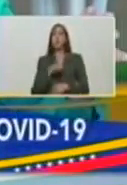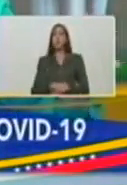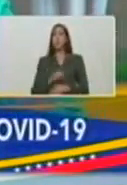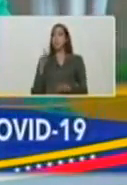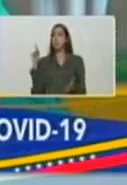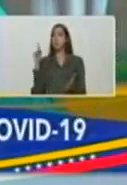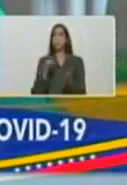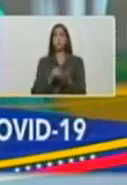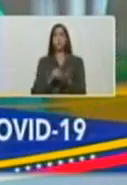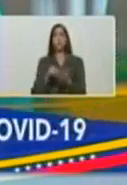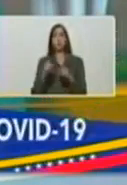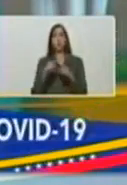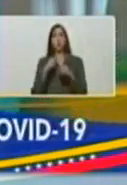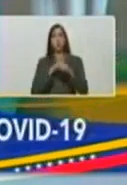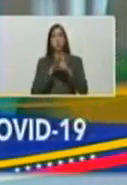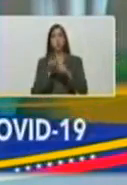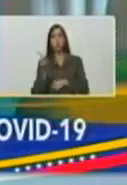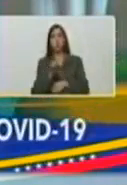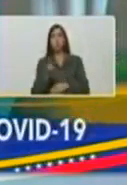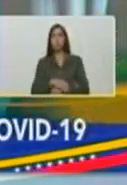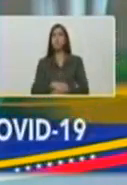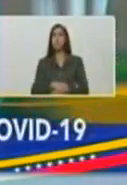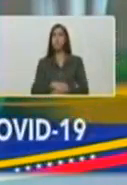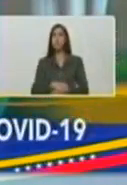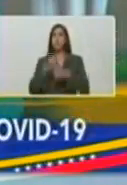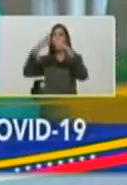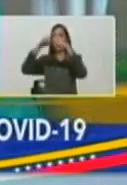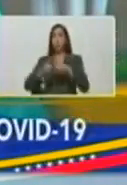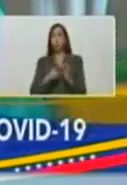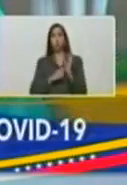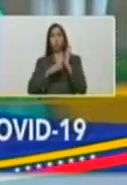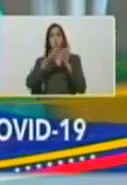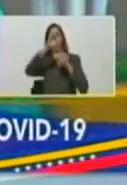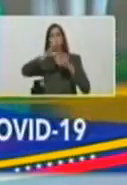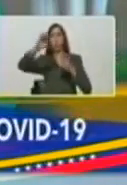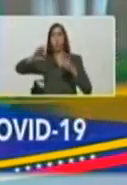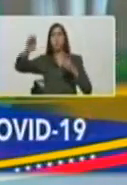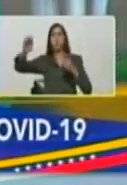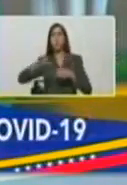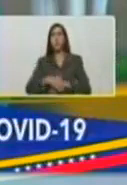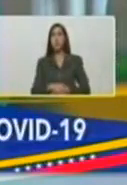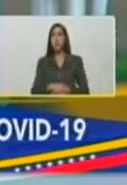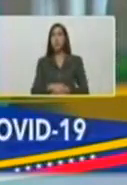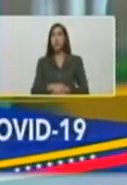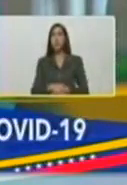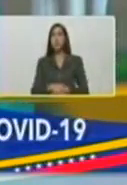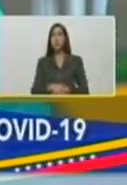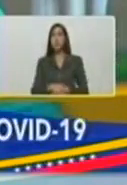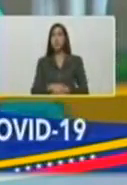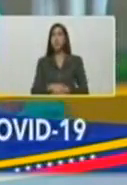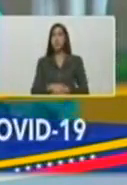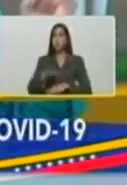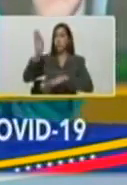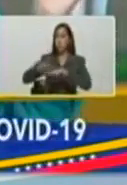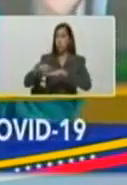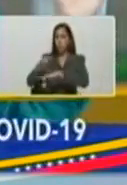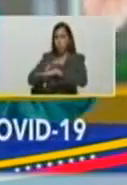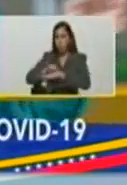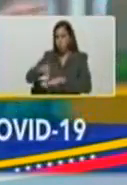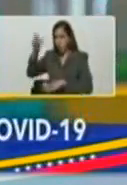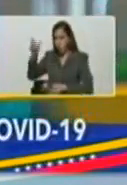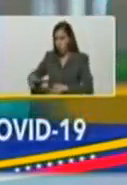ola. La tasa de incidencia semanal, señor vicepresidente social, señor